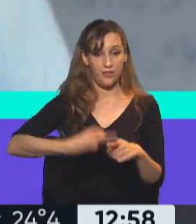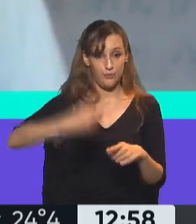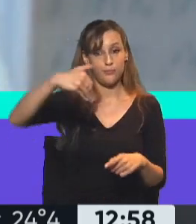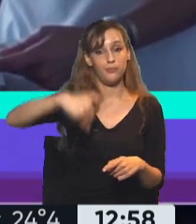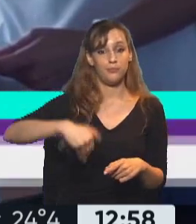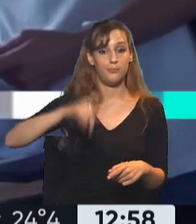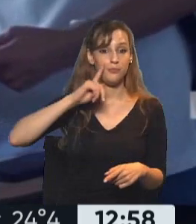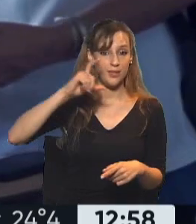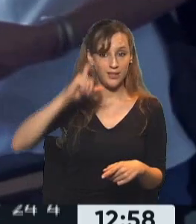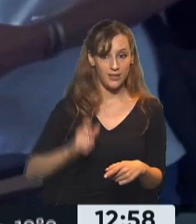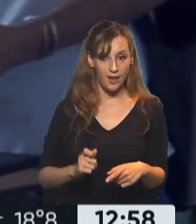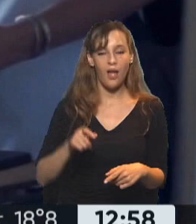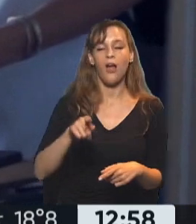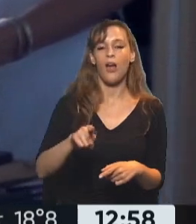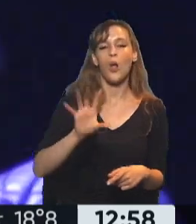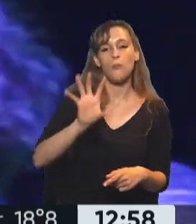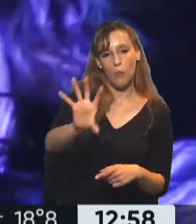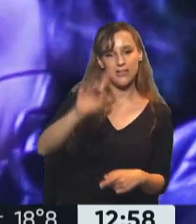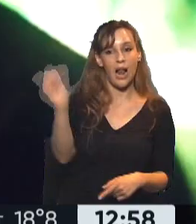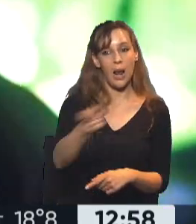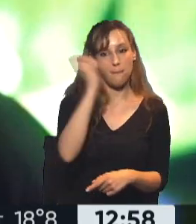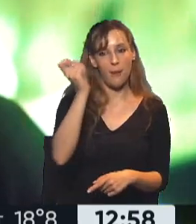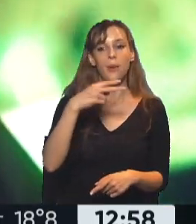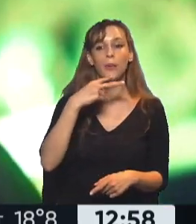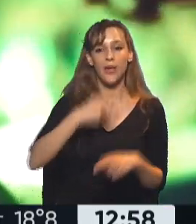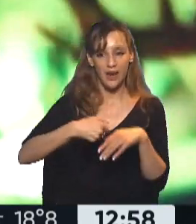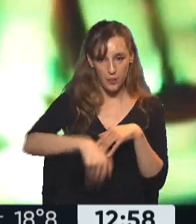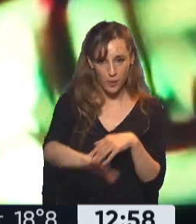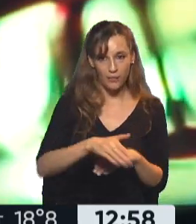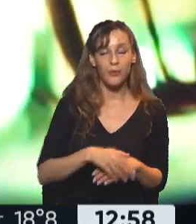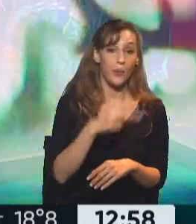viene el tercero para la pampa a partir de este viernes viernes y sábado